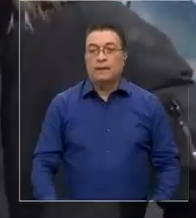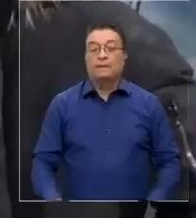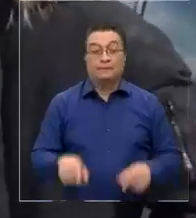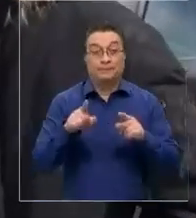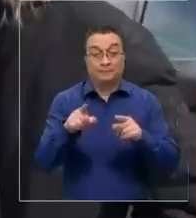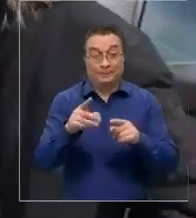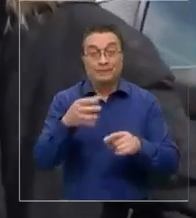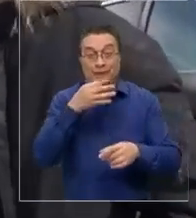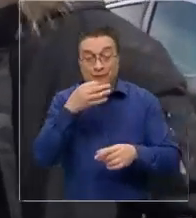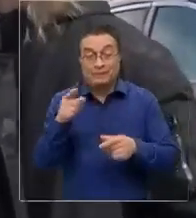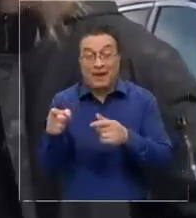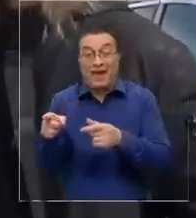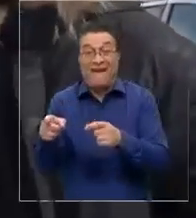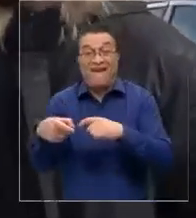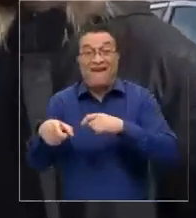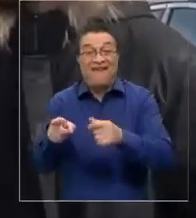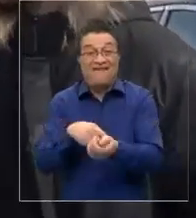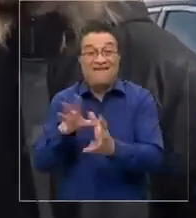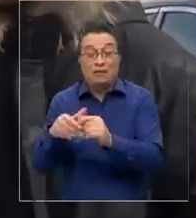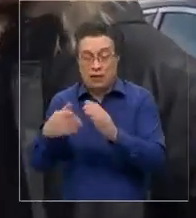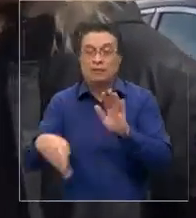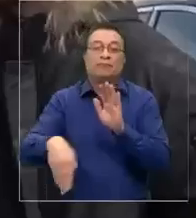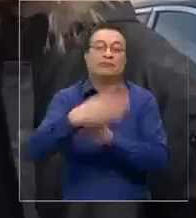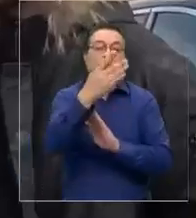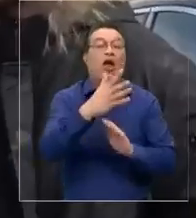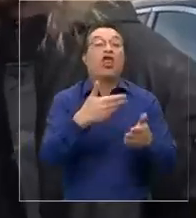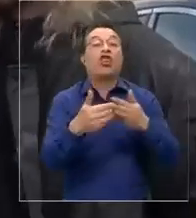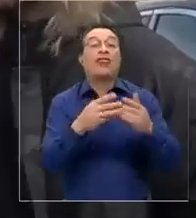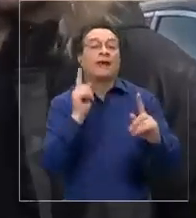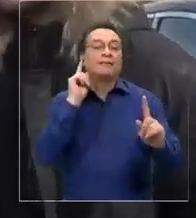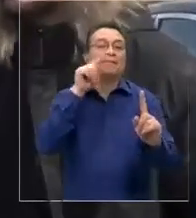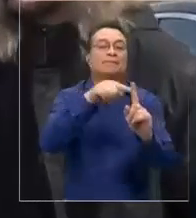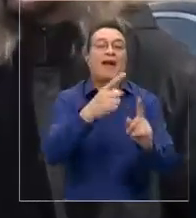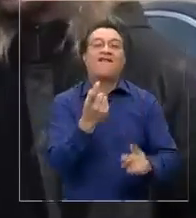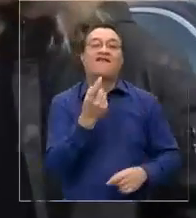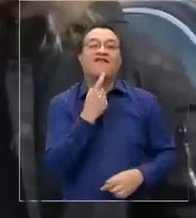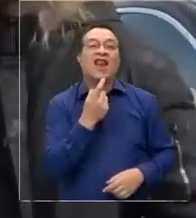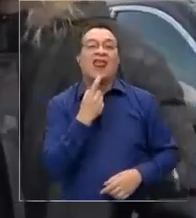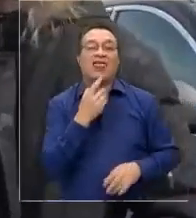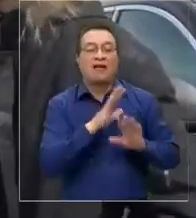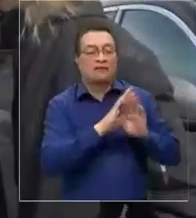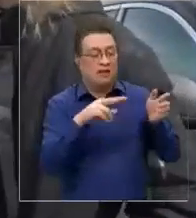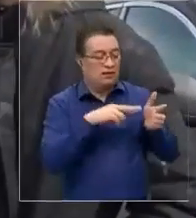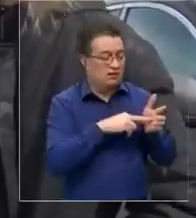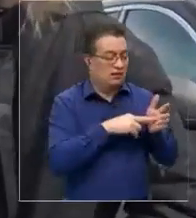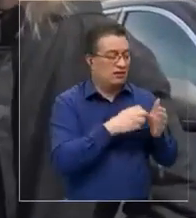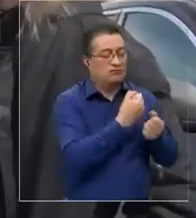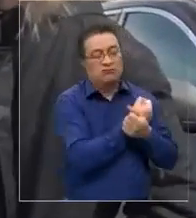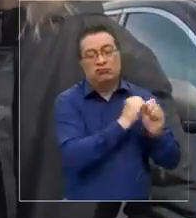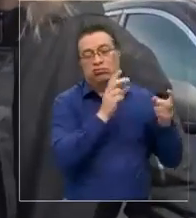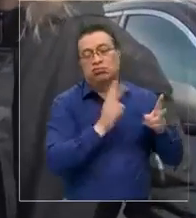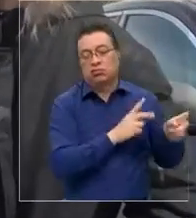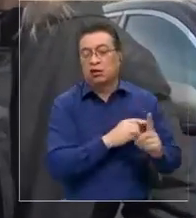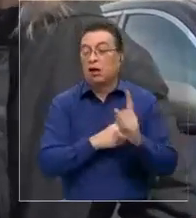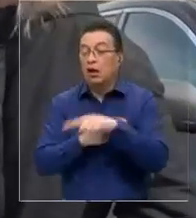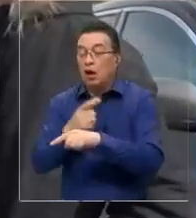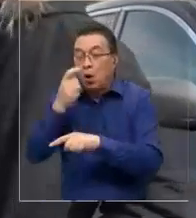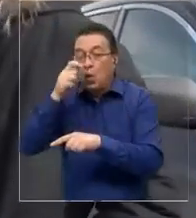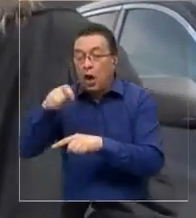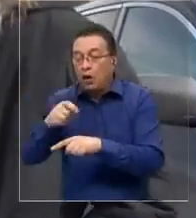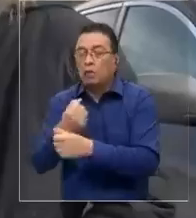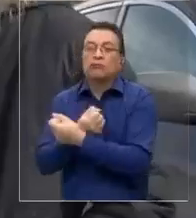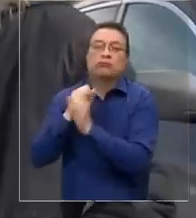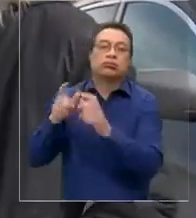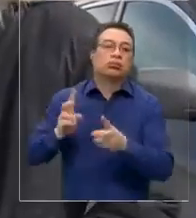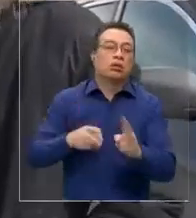Mohamed ahora entonces con su familia se dirige, esperan ellos, a Finlandia, donde intentará empezar por tercera vez después de estas dos guerras una nueva vida. Pero